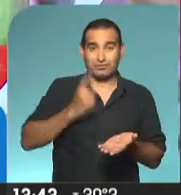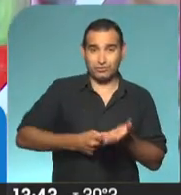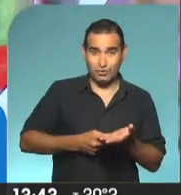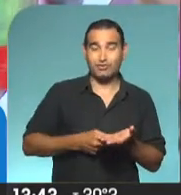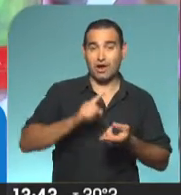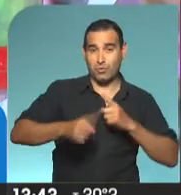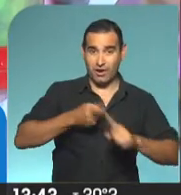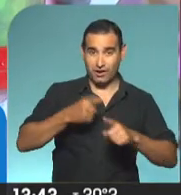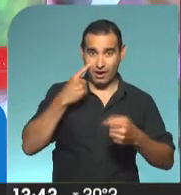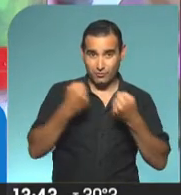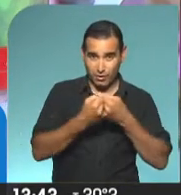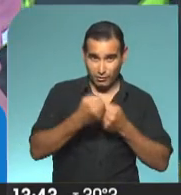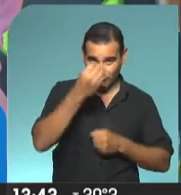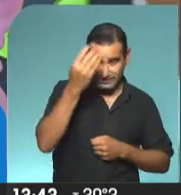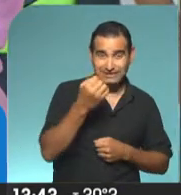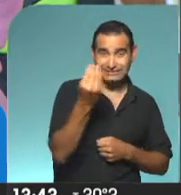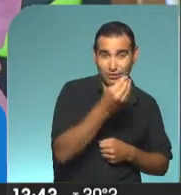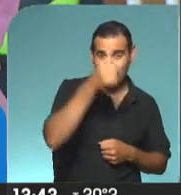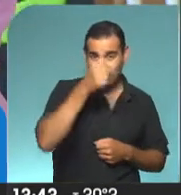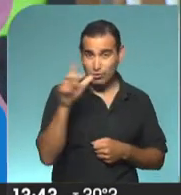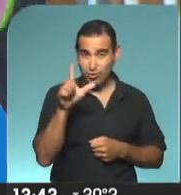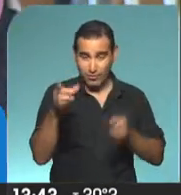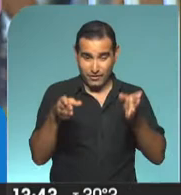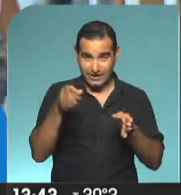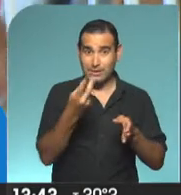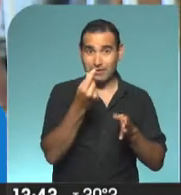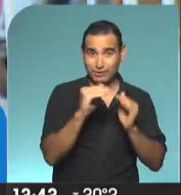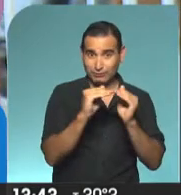del convenio oficial, sábado, domingo y lunes, y